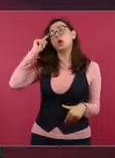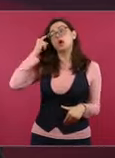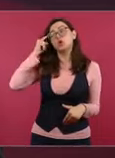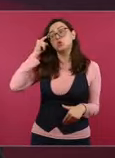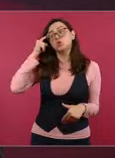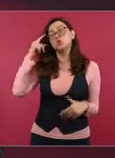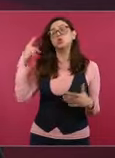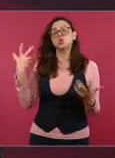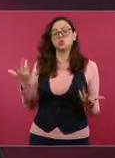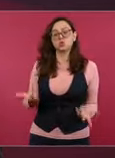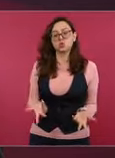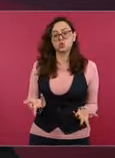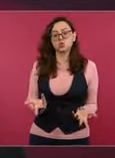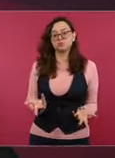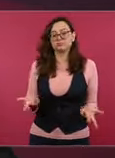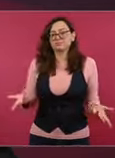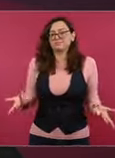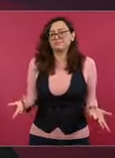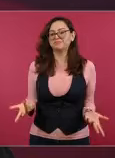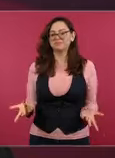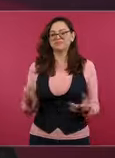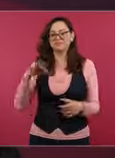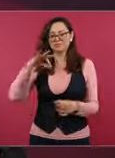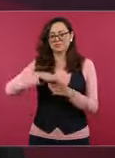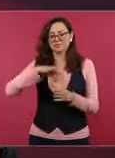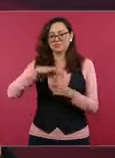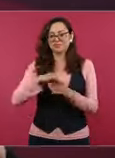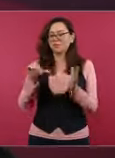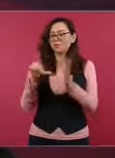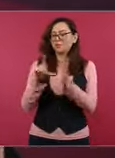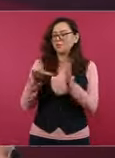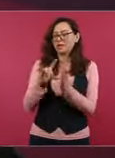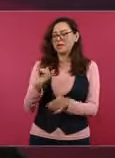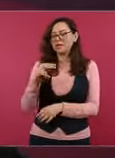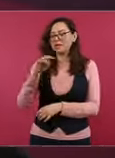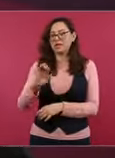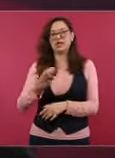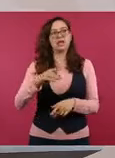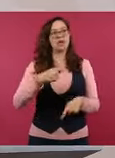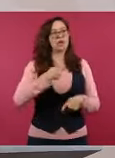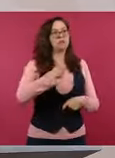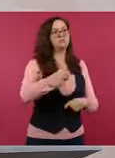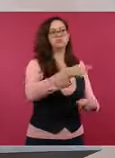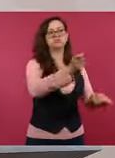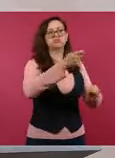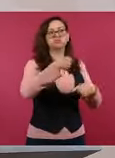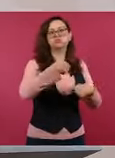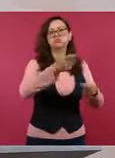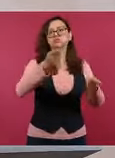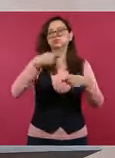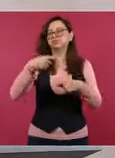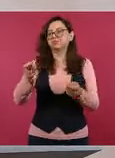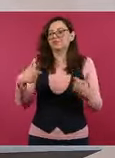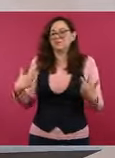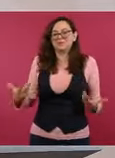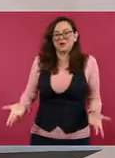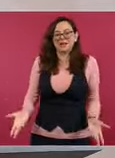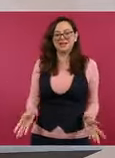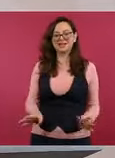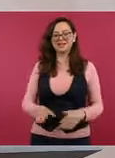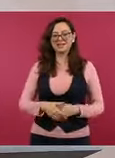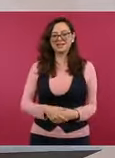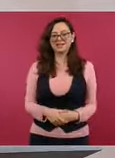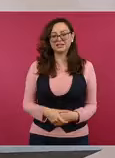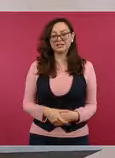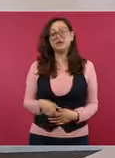gran esfuerzo de credencialización, o sea, hicimos mucha promoción, mucha. Y nos ofreció, sí, que iban